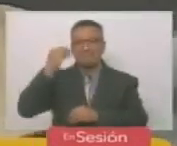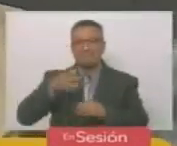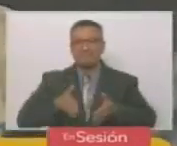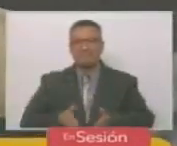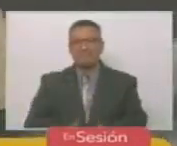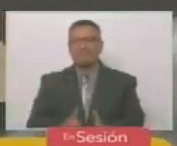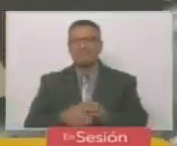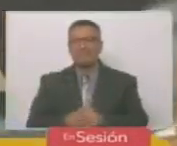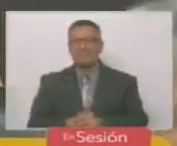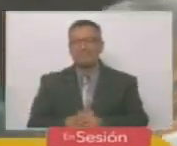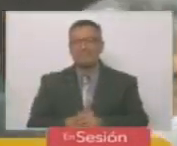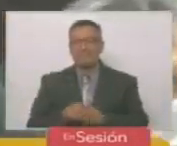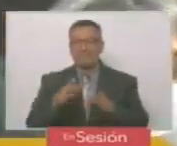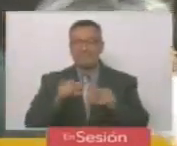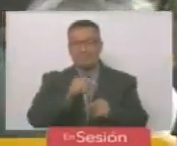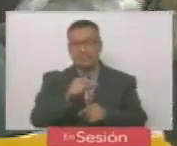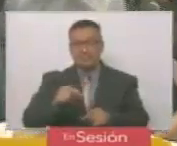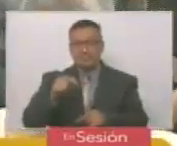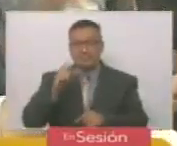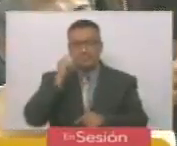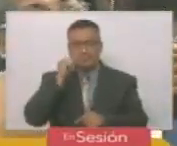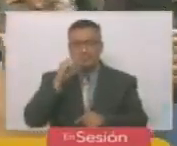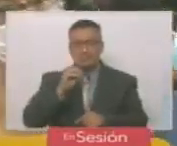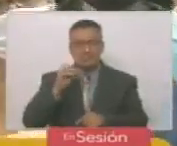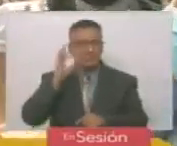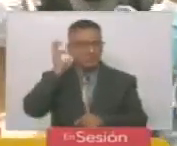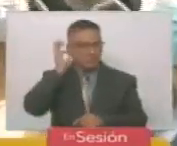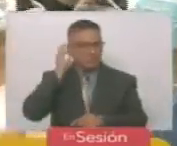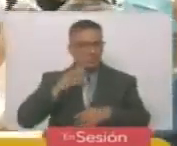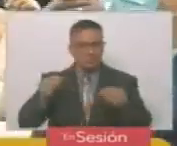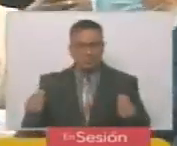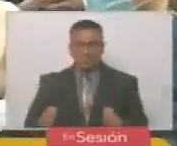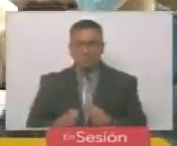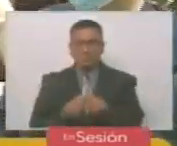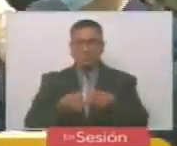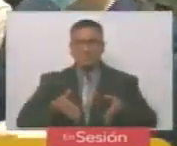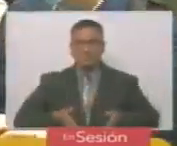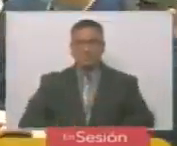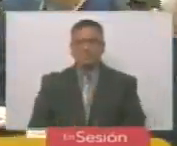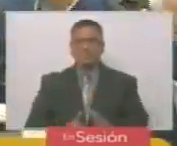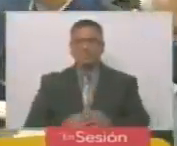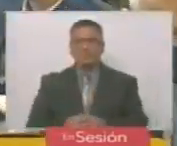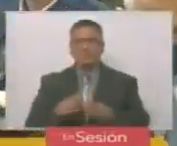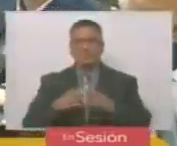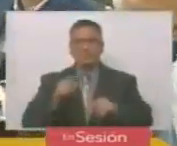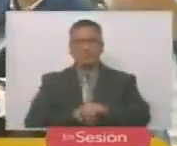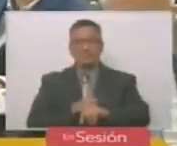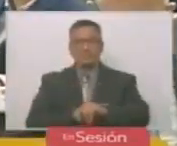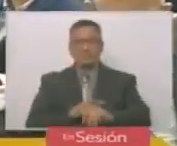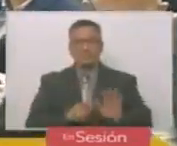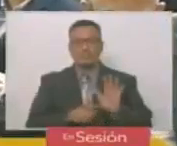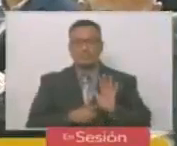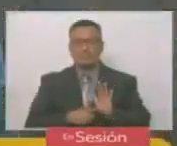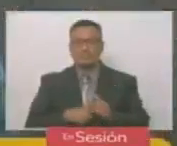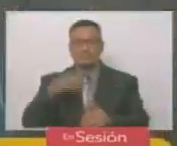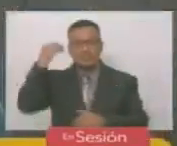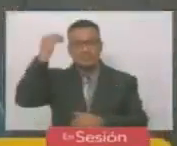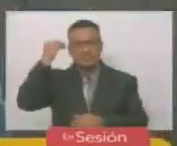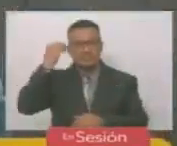es decir, como una persona. El acompañamiento del parto, no solamente en ese momento, sino en lo